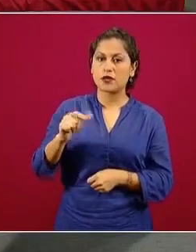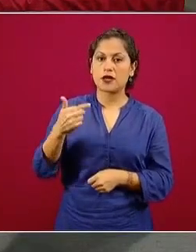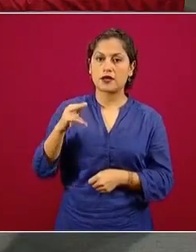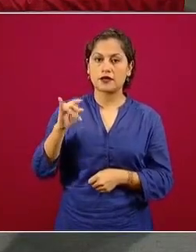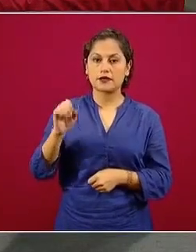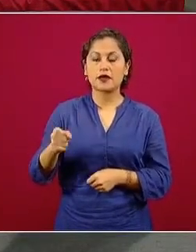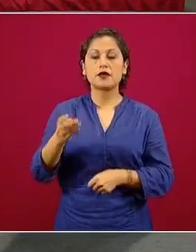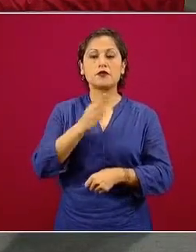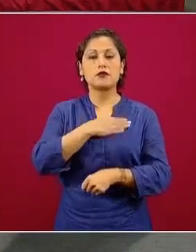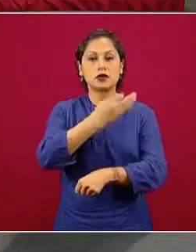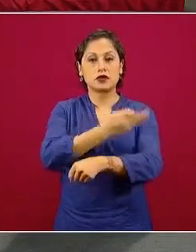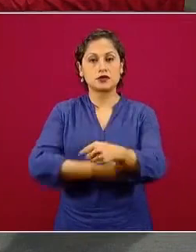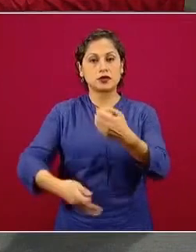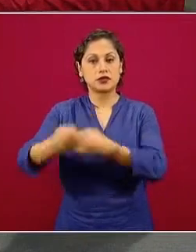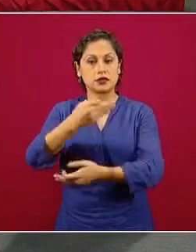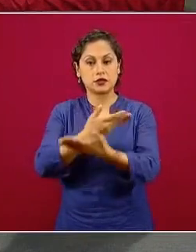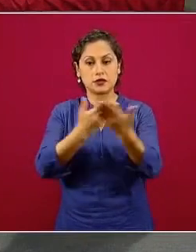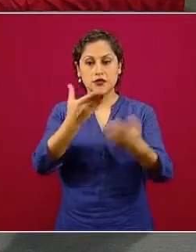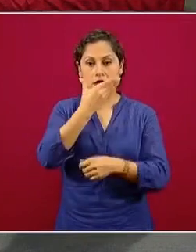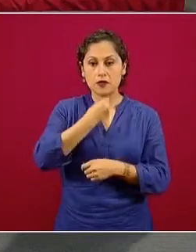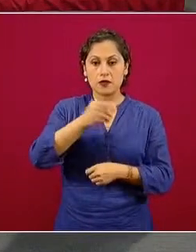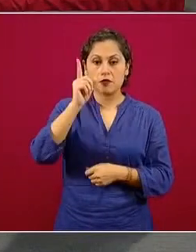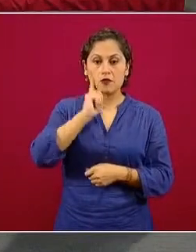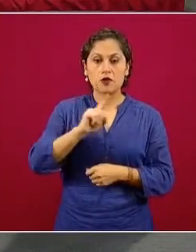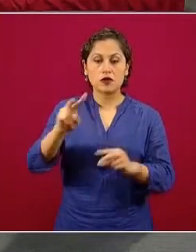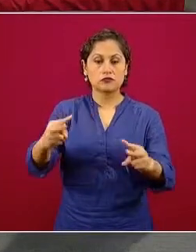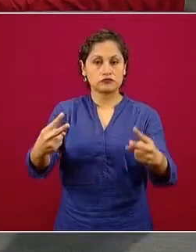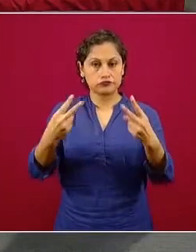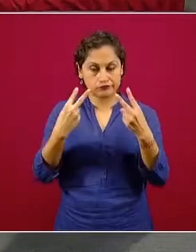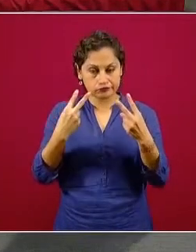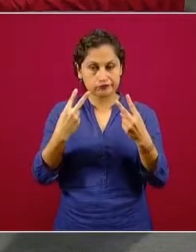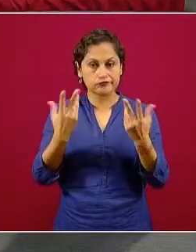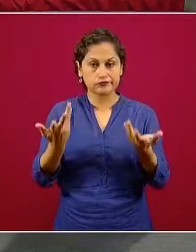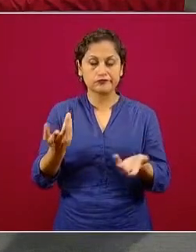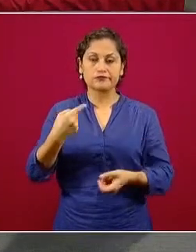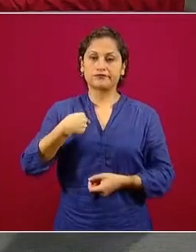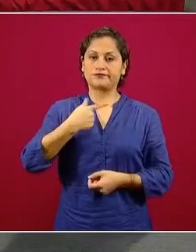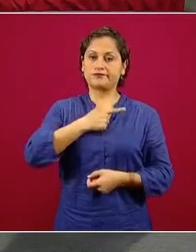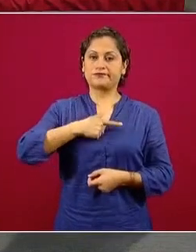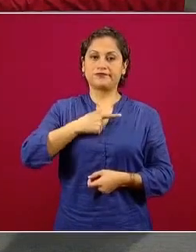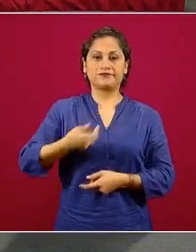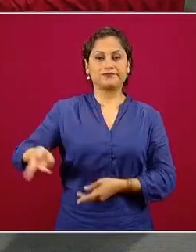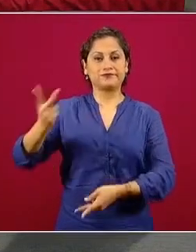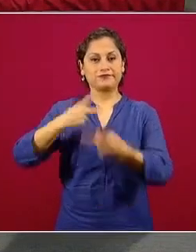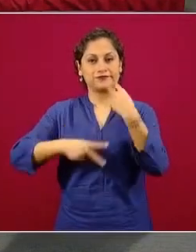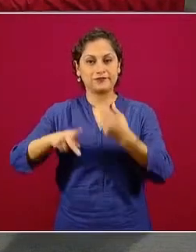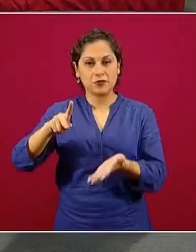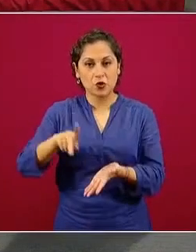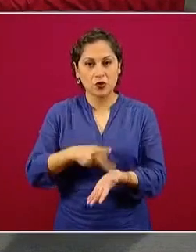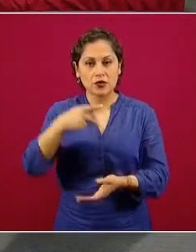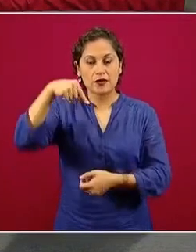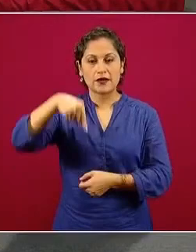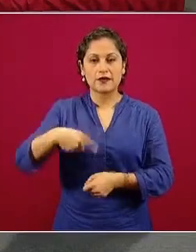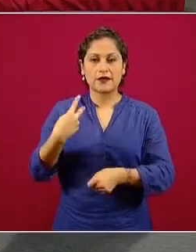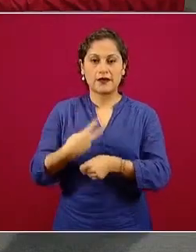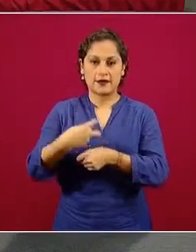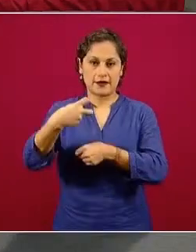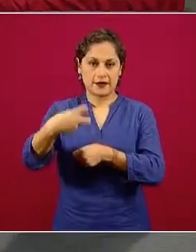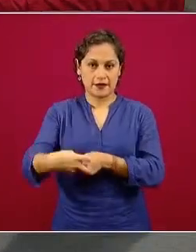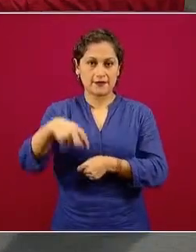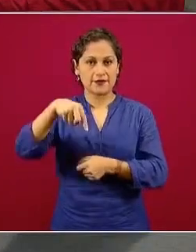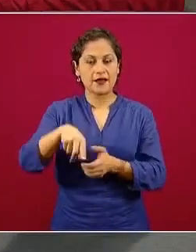ya todos a todos los que nos están viendo un gusto volver aquí como invitado a esta conferencia de